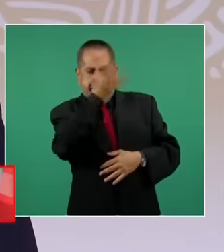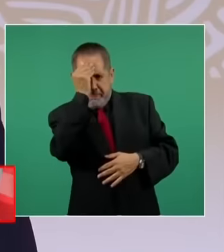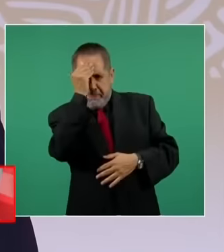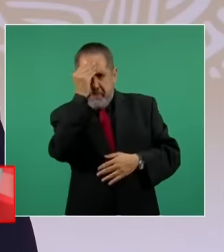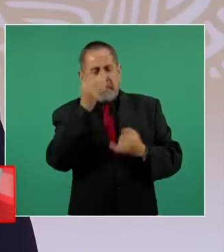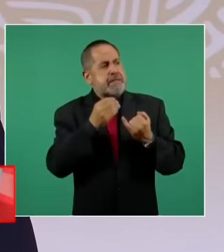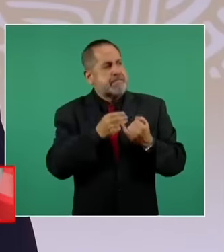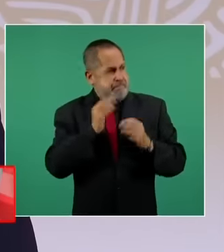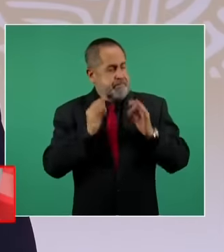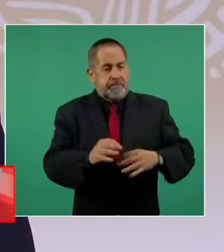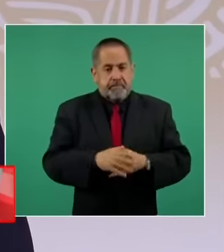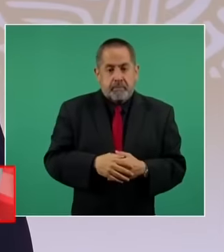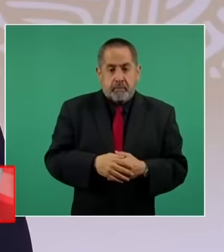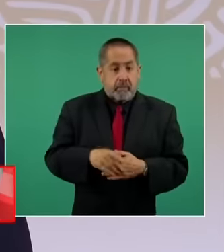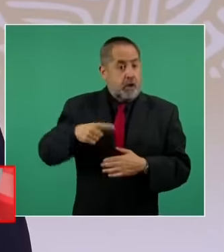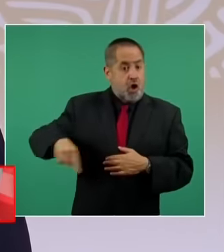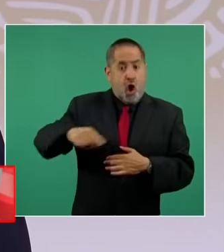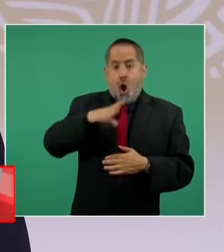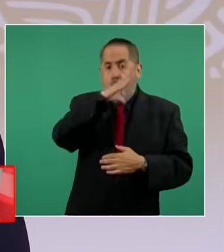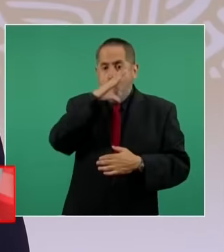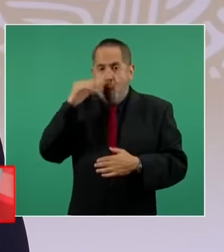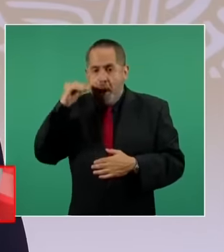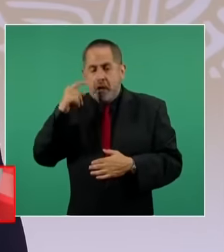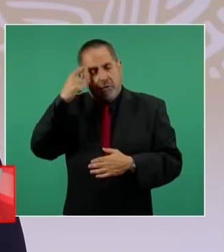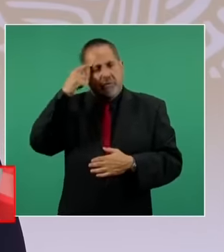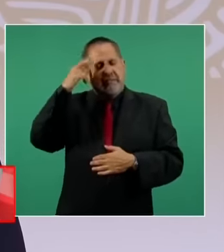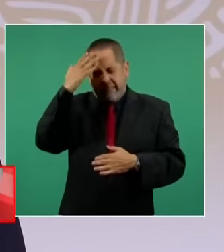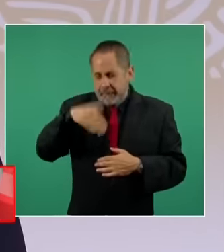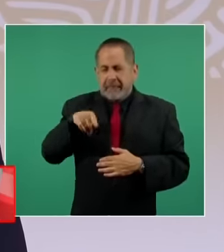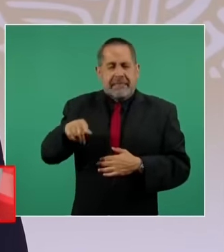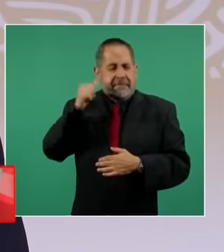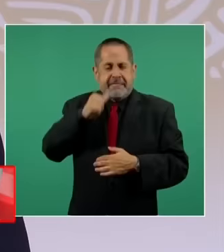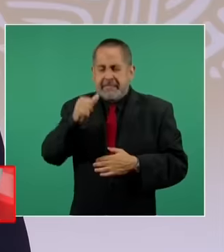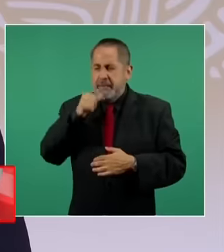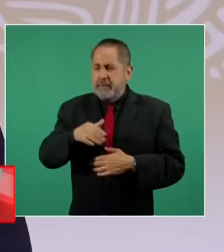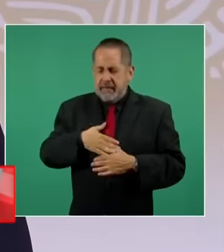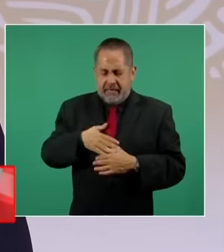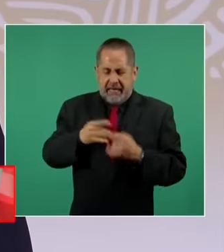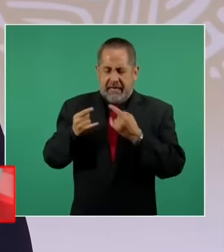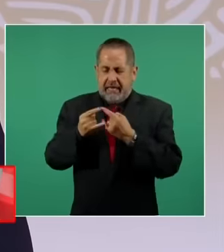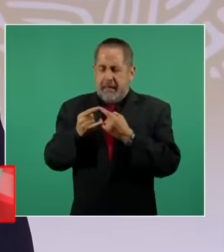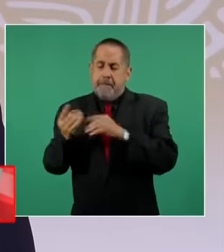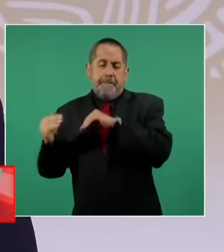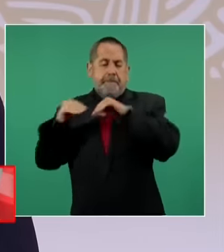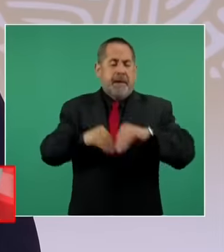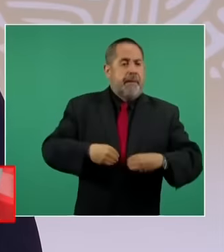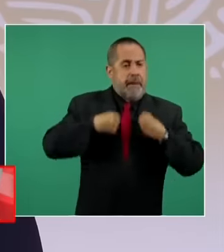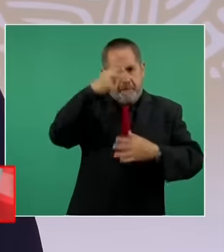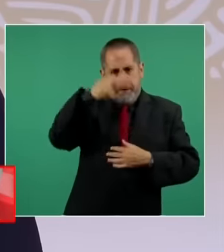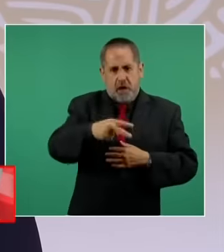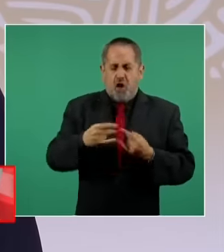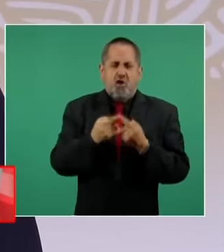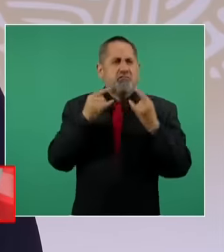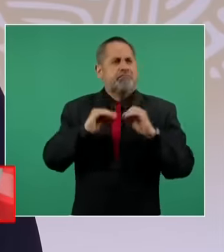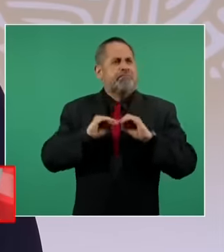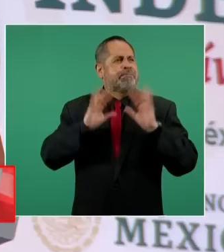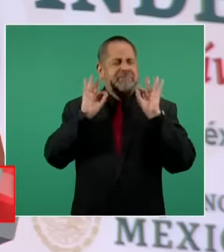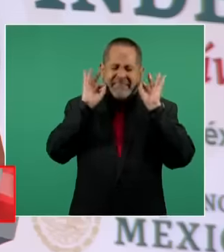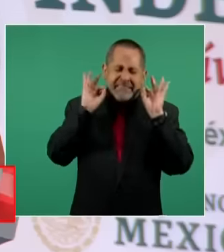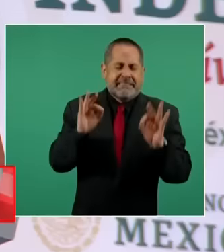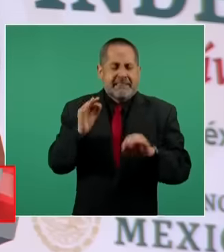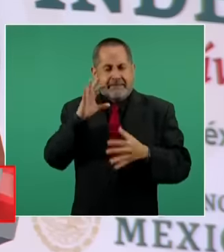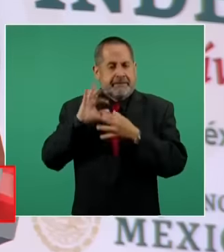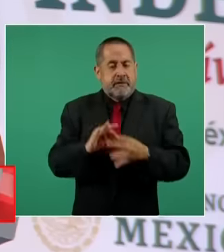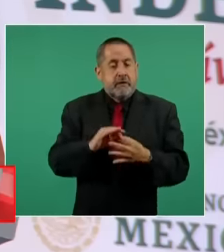son pocos los notables cubanos que dejaron su sangre y sus nombres en la historia de México. Sobresale especialmente